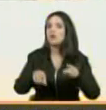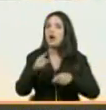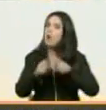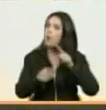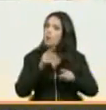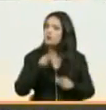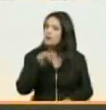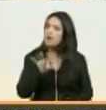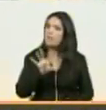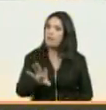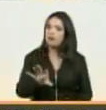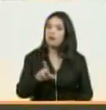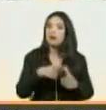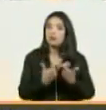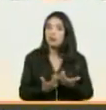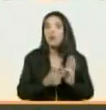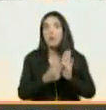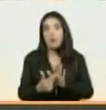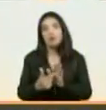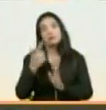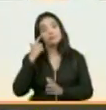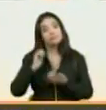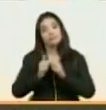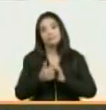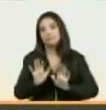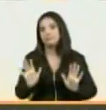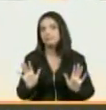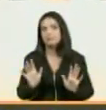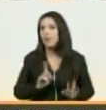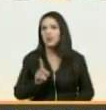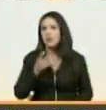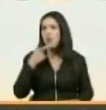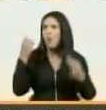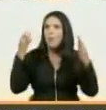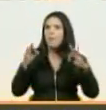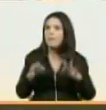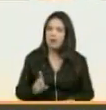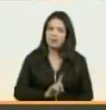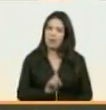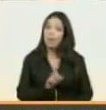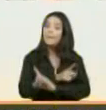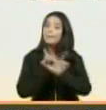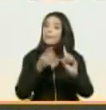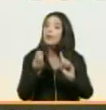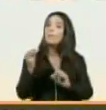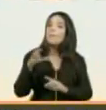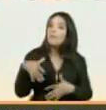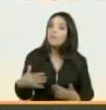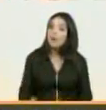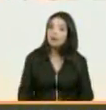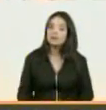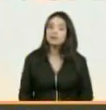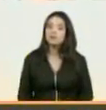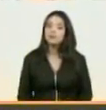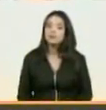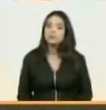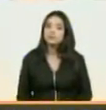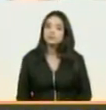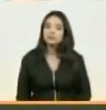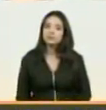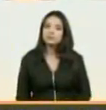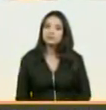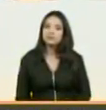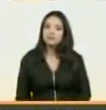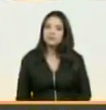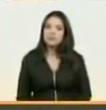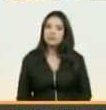y eso es una demostración de que esta señora no está en sus cabales. Pero además, ella dentro de la esfera de sus atribuciones tiene